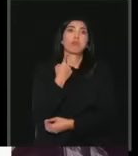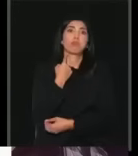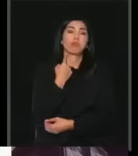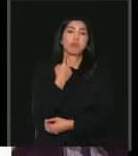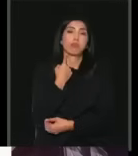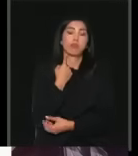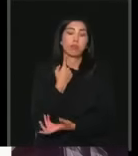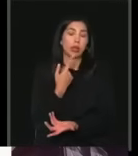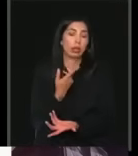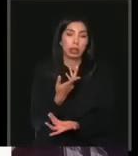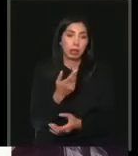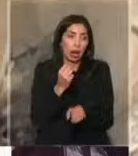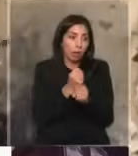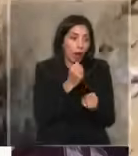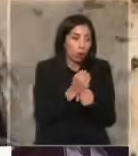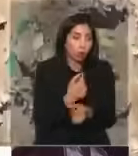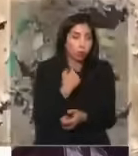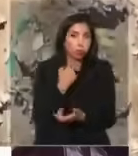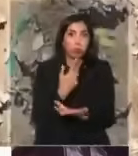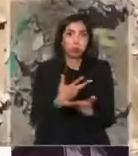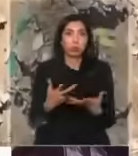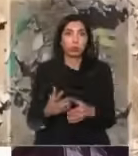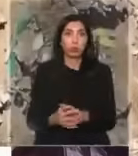el área o el rubro que nosotros trabajamos.